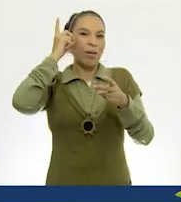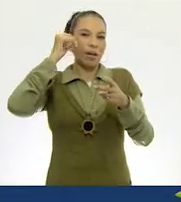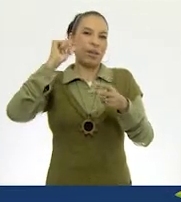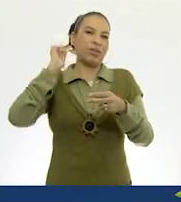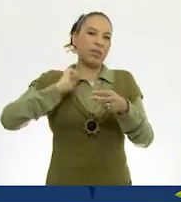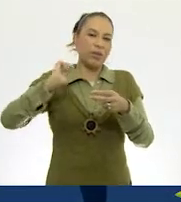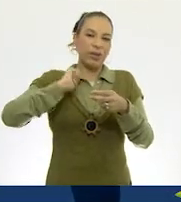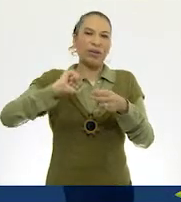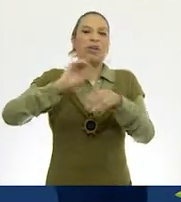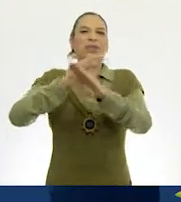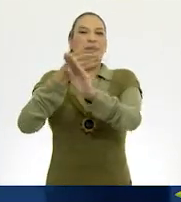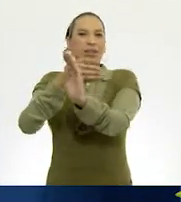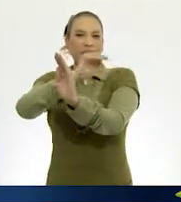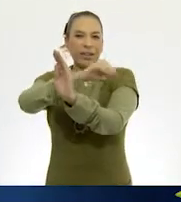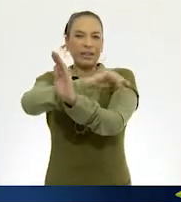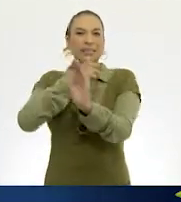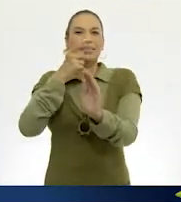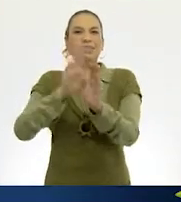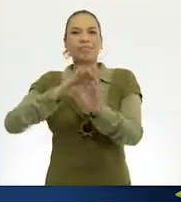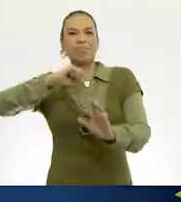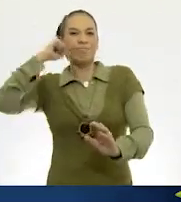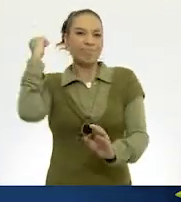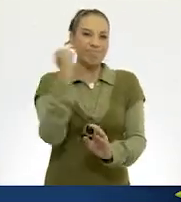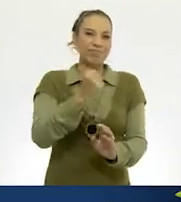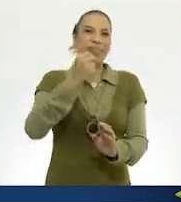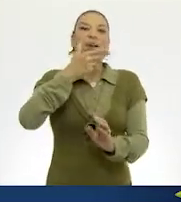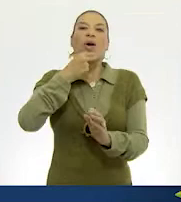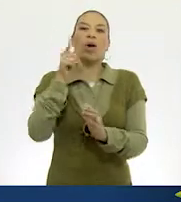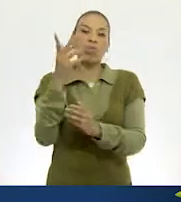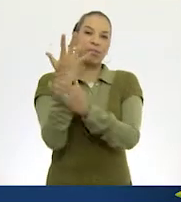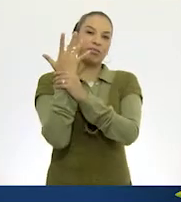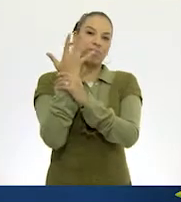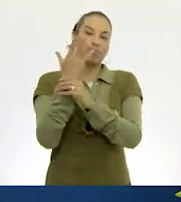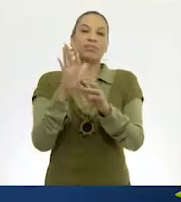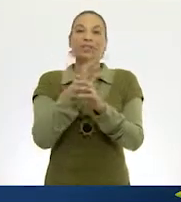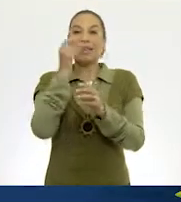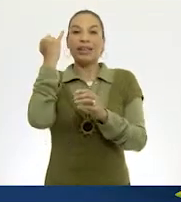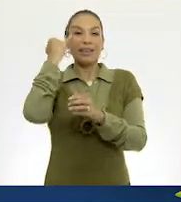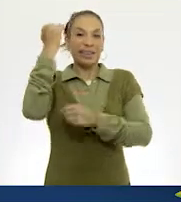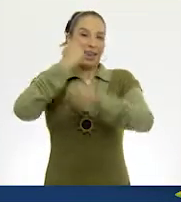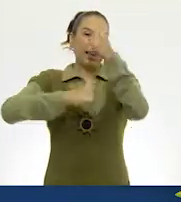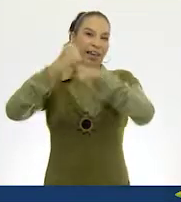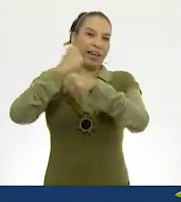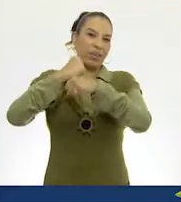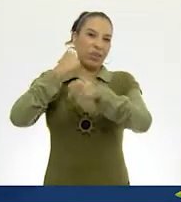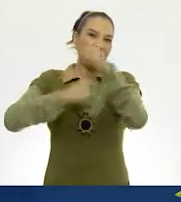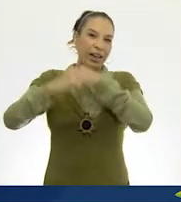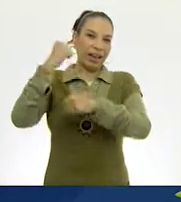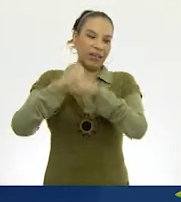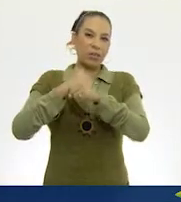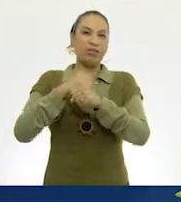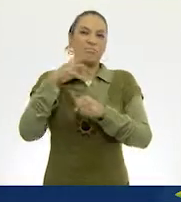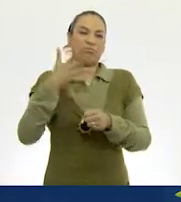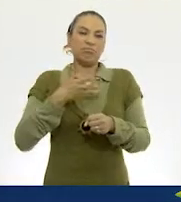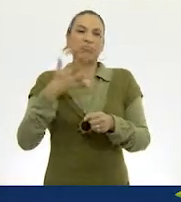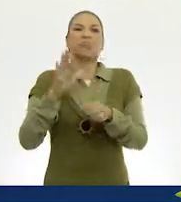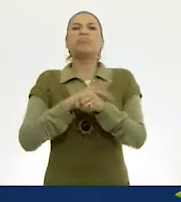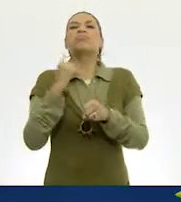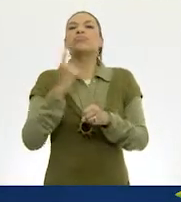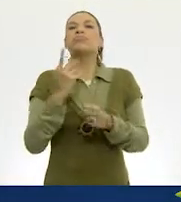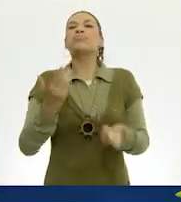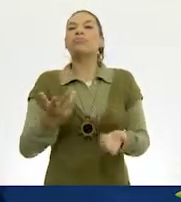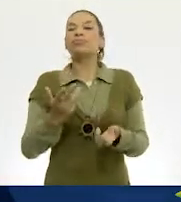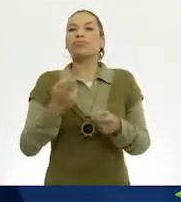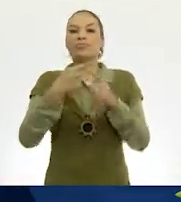de los camellos, apuntaban a la cacería del hombre. Esa fue la idea que durante muchos años estuvo en boga, porque en